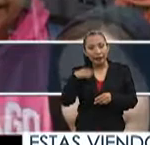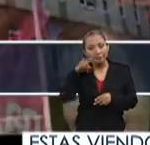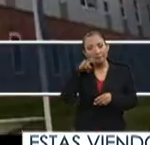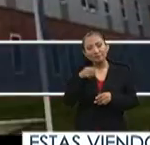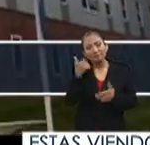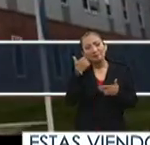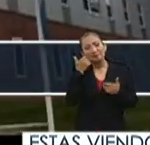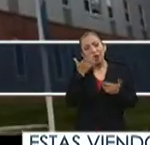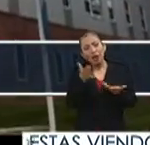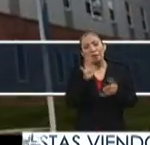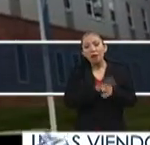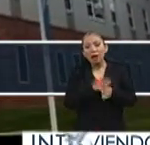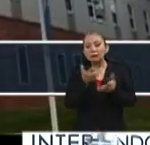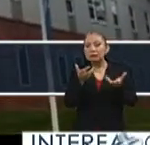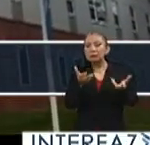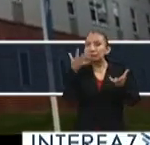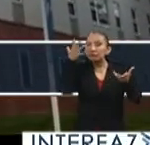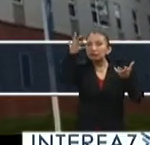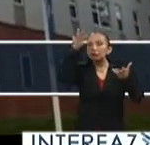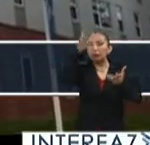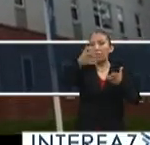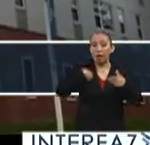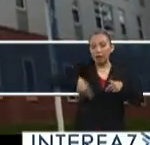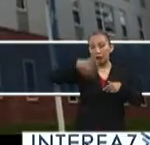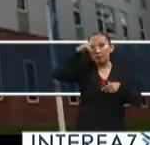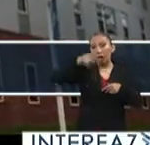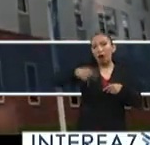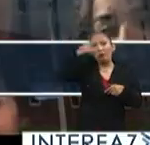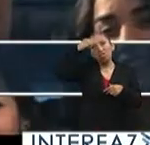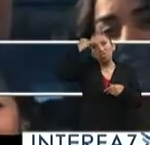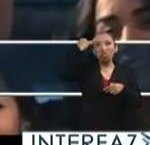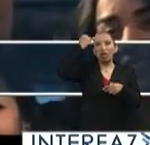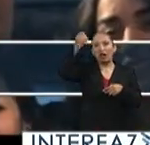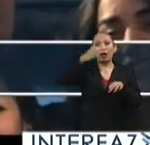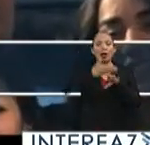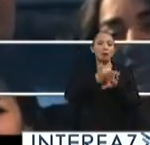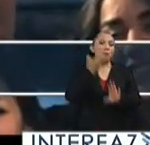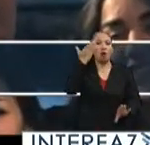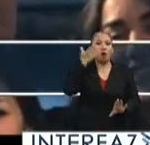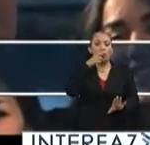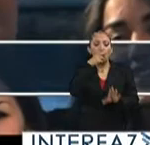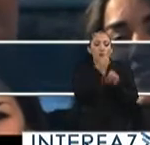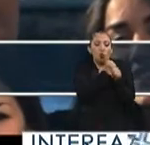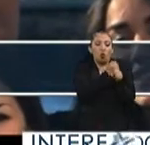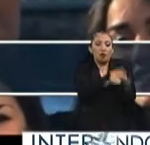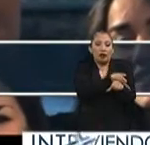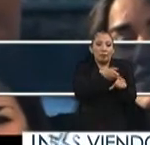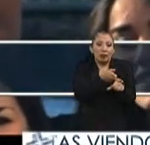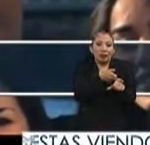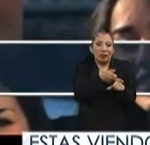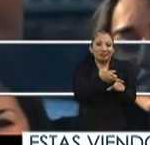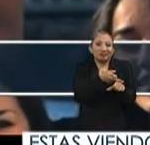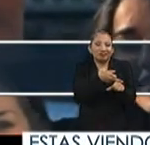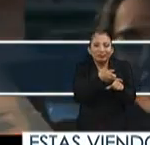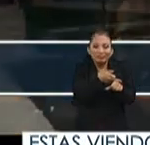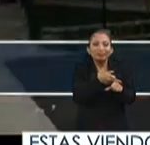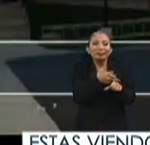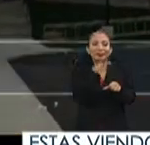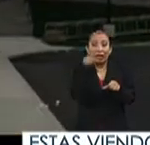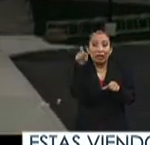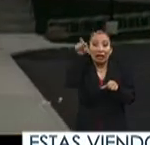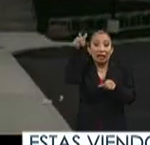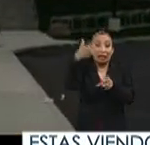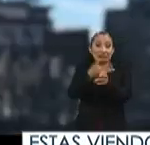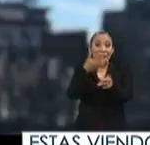de que quieres tener más ambiciones. En México tenemos ese concepto de que somos muy apegados a la familia. Entonces, estar